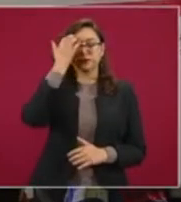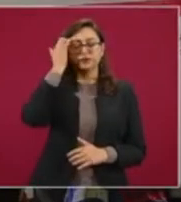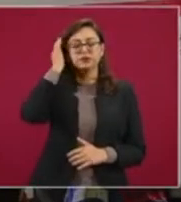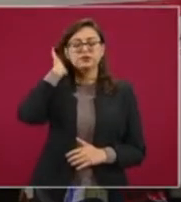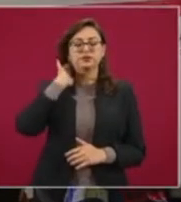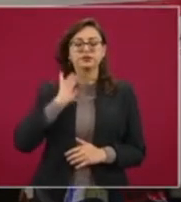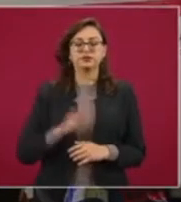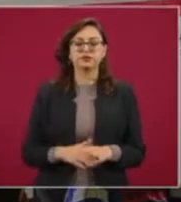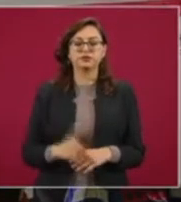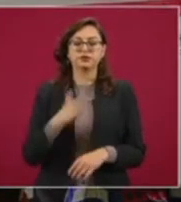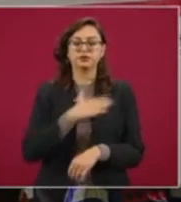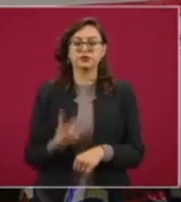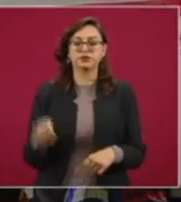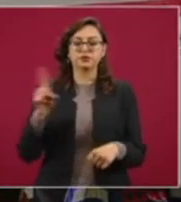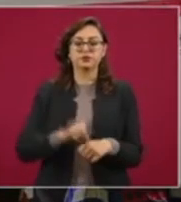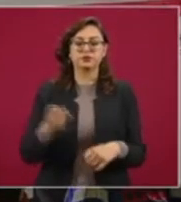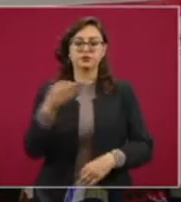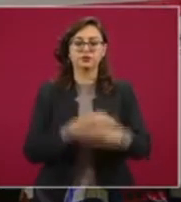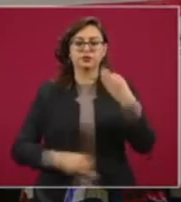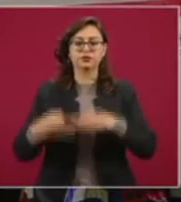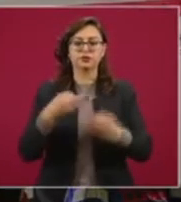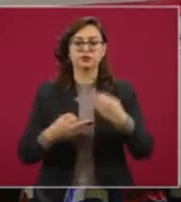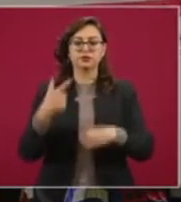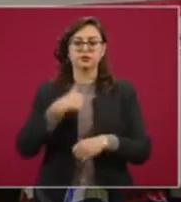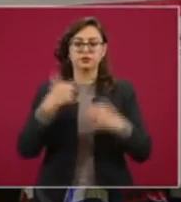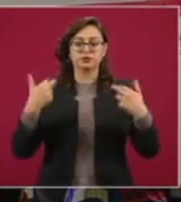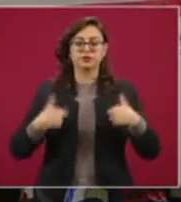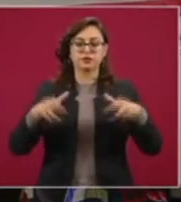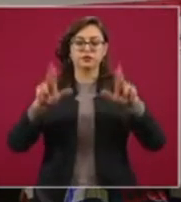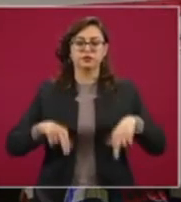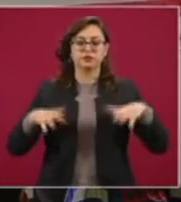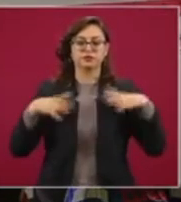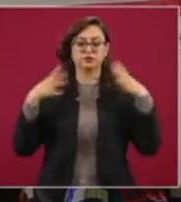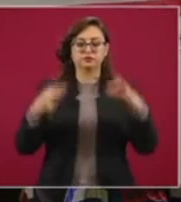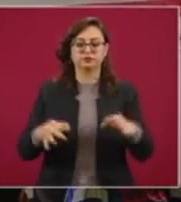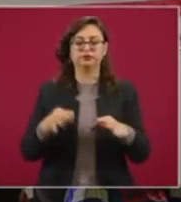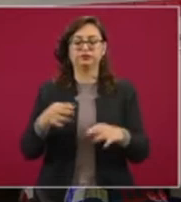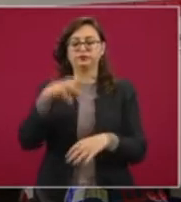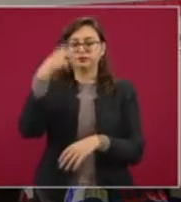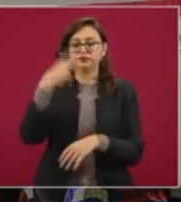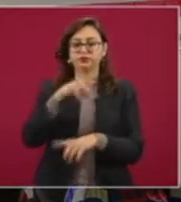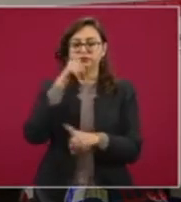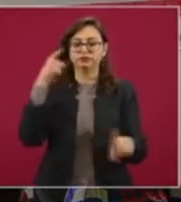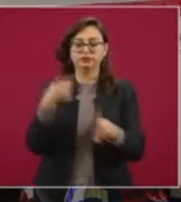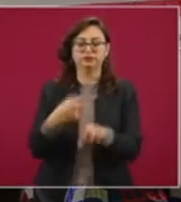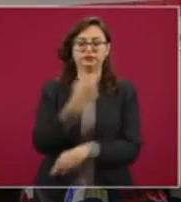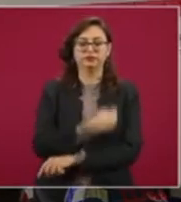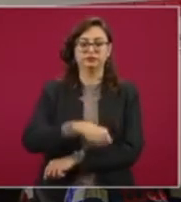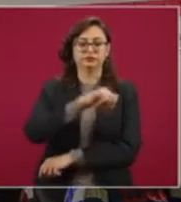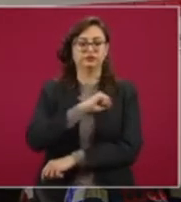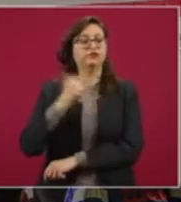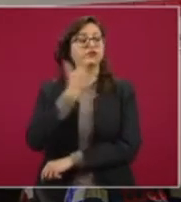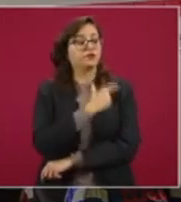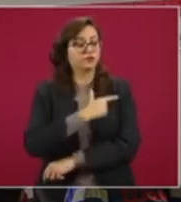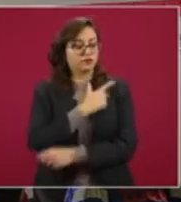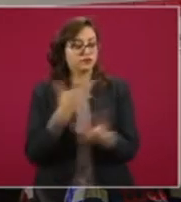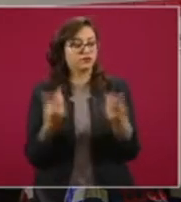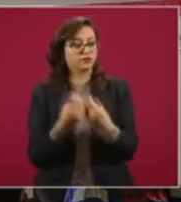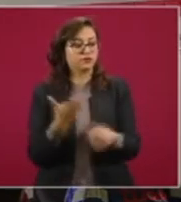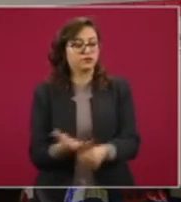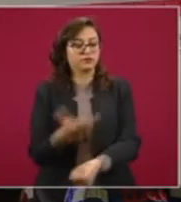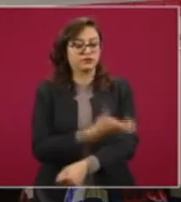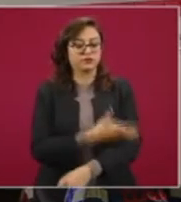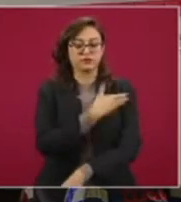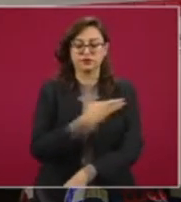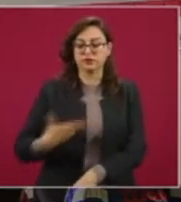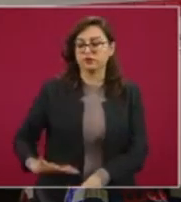Muy buenos días a todos. A nombre de la Fundación Mexicana para la Salud, es un gusto el estar aquí con usted, señor presidente, canciller,